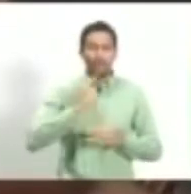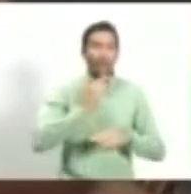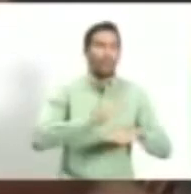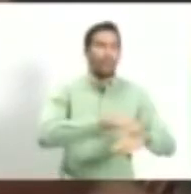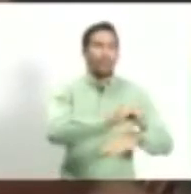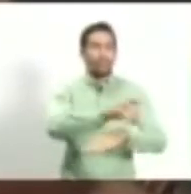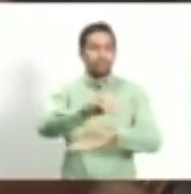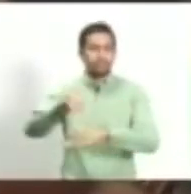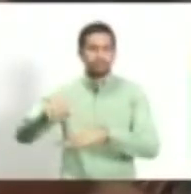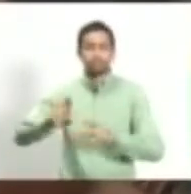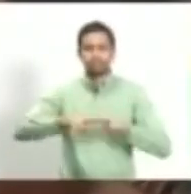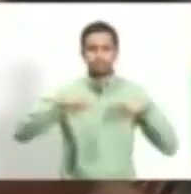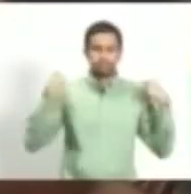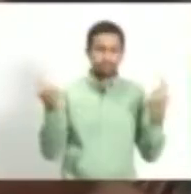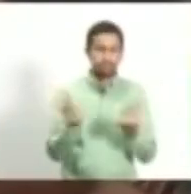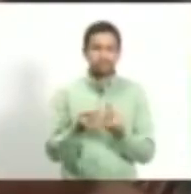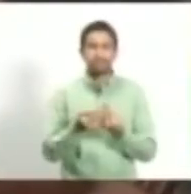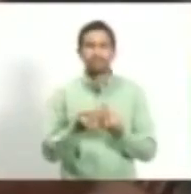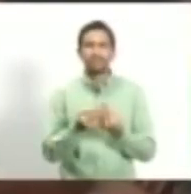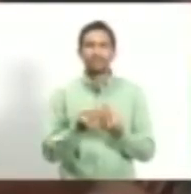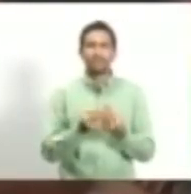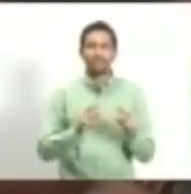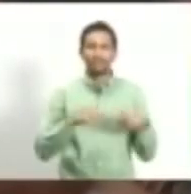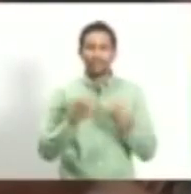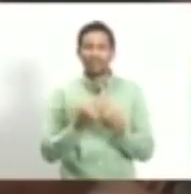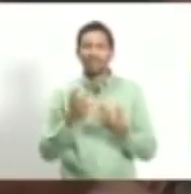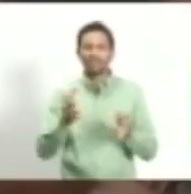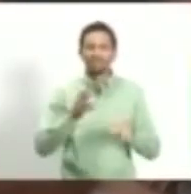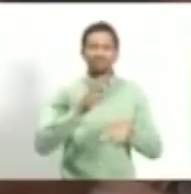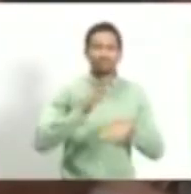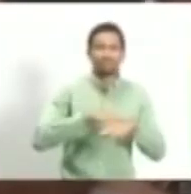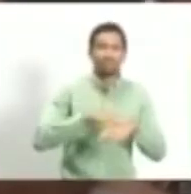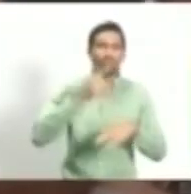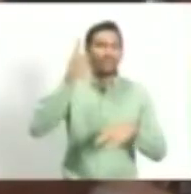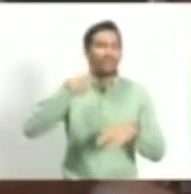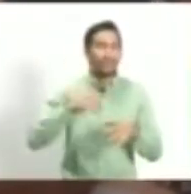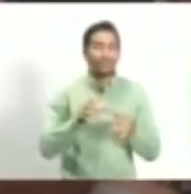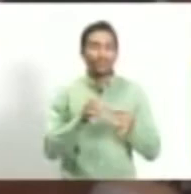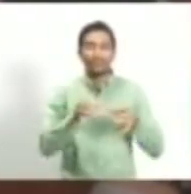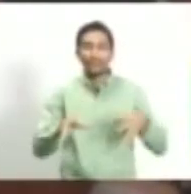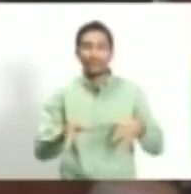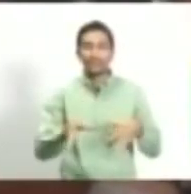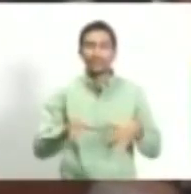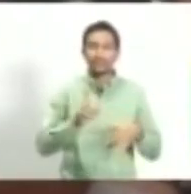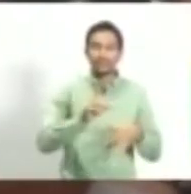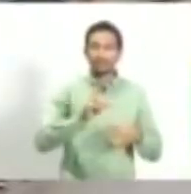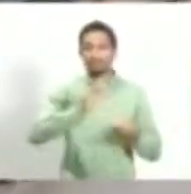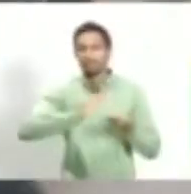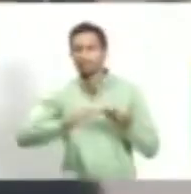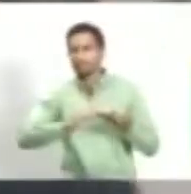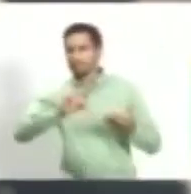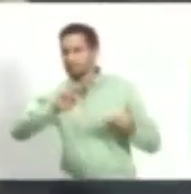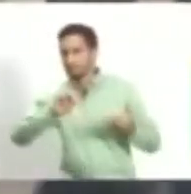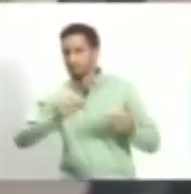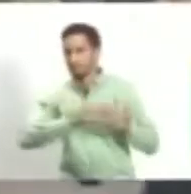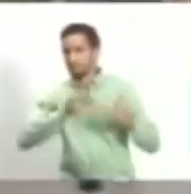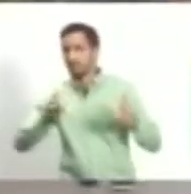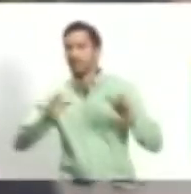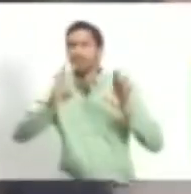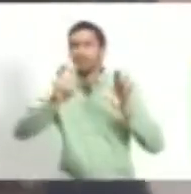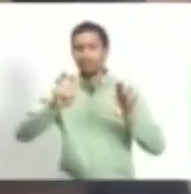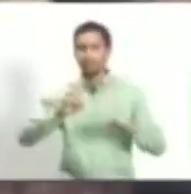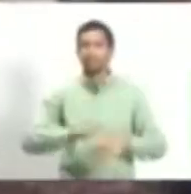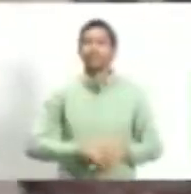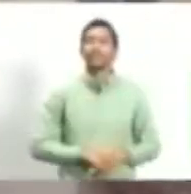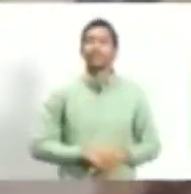específicamente para, también hemos definido la fecha del martes 9. Asimismo, el mandatario